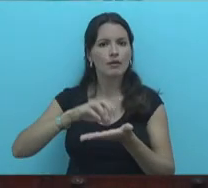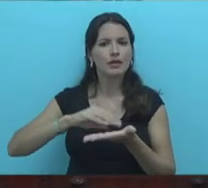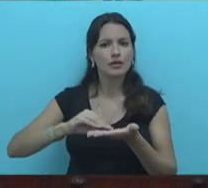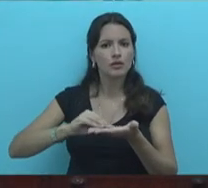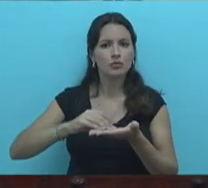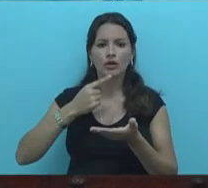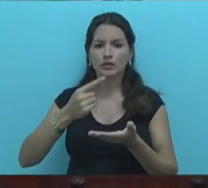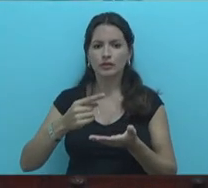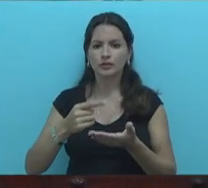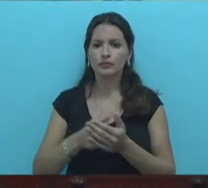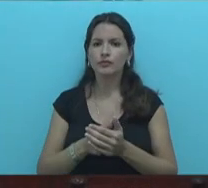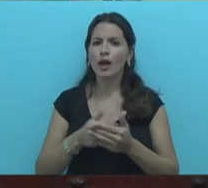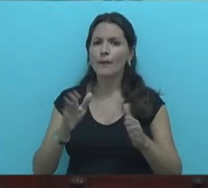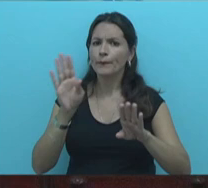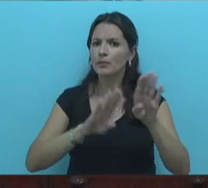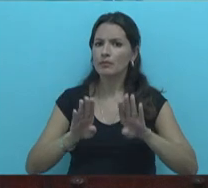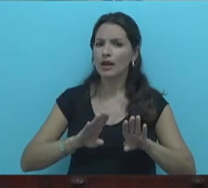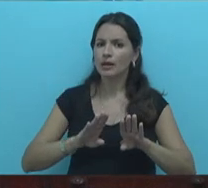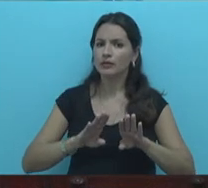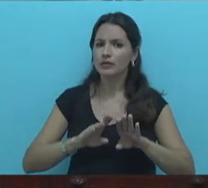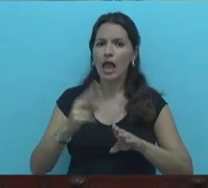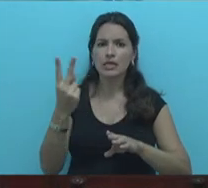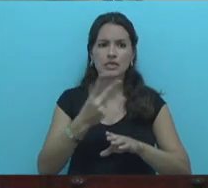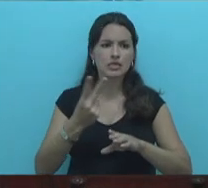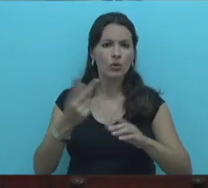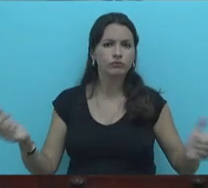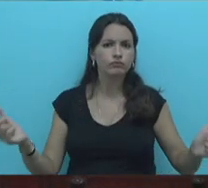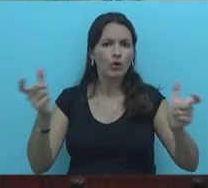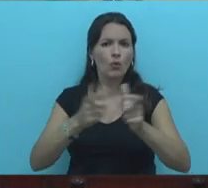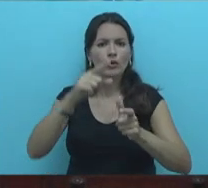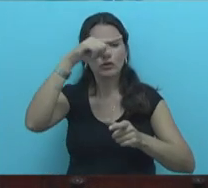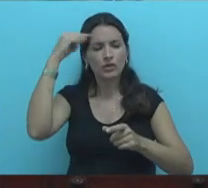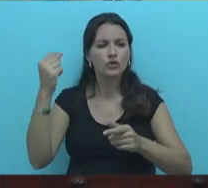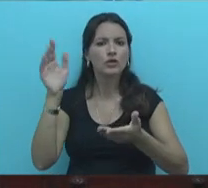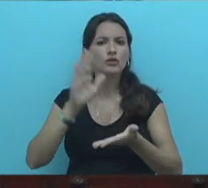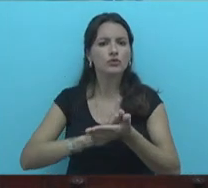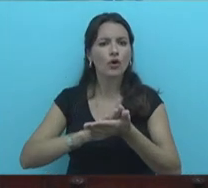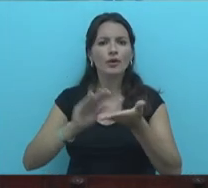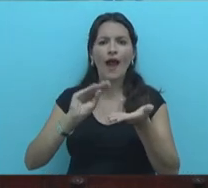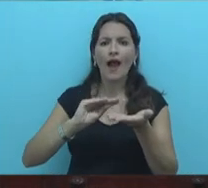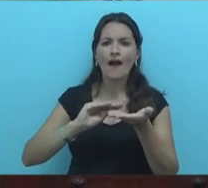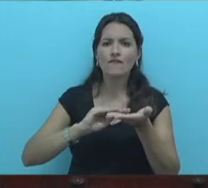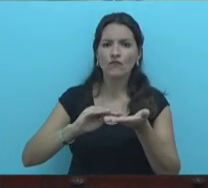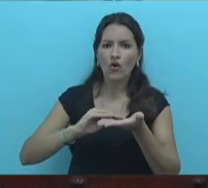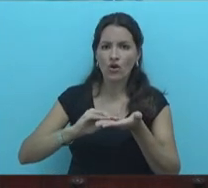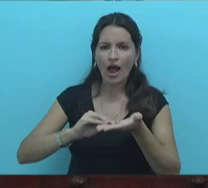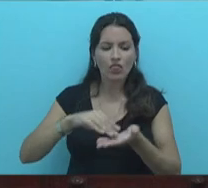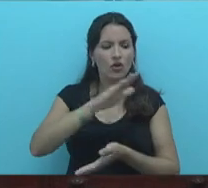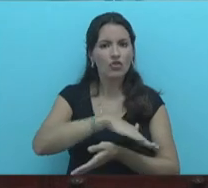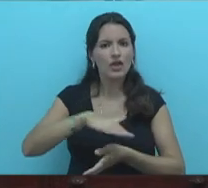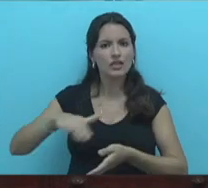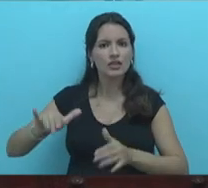disponer la realización del segundo Encuentro Nacional de Defensores de Derechos de Niñas, Niños y Adolescentes